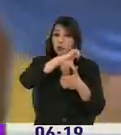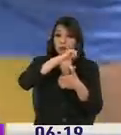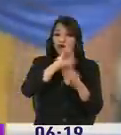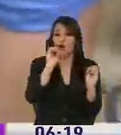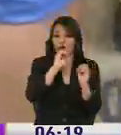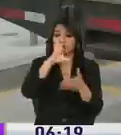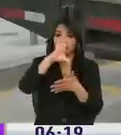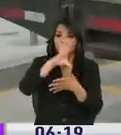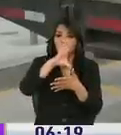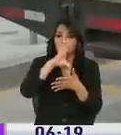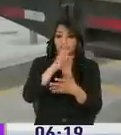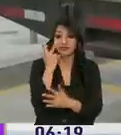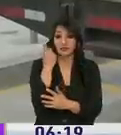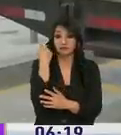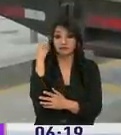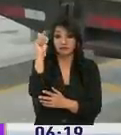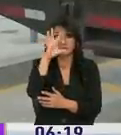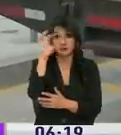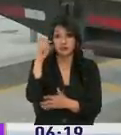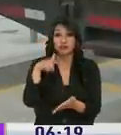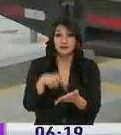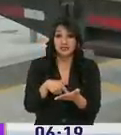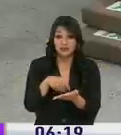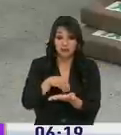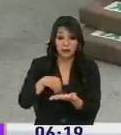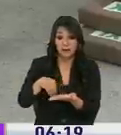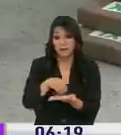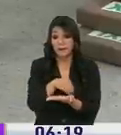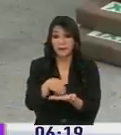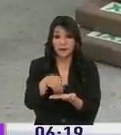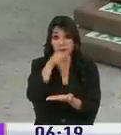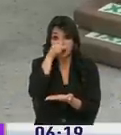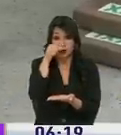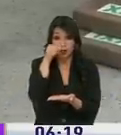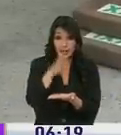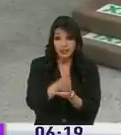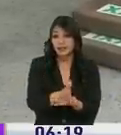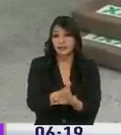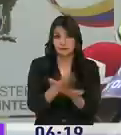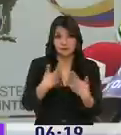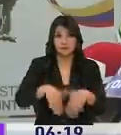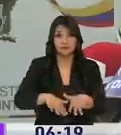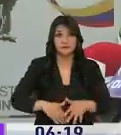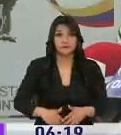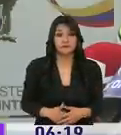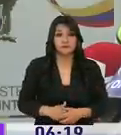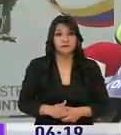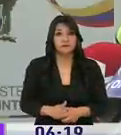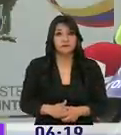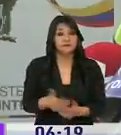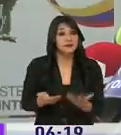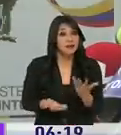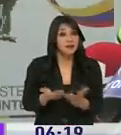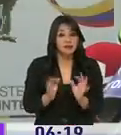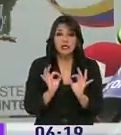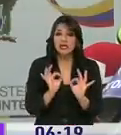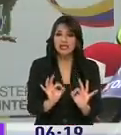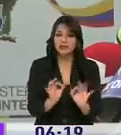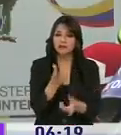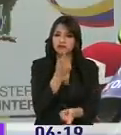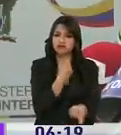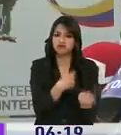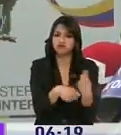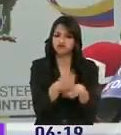la incautación, 3.500.000 dosis de clorhidrato de cocaína fueron sacadas del mercado. Posiblemente ya listos para